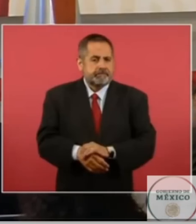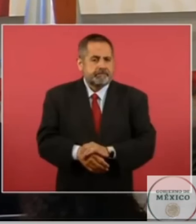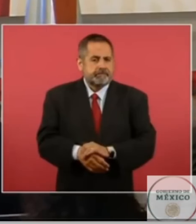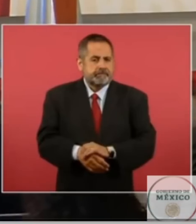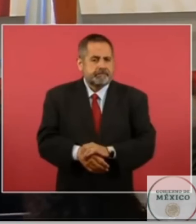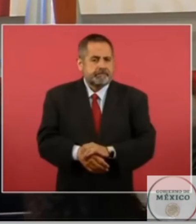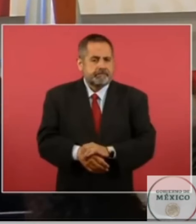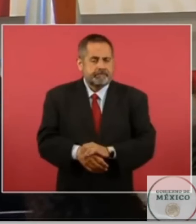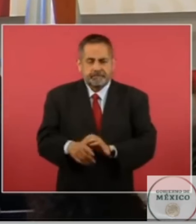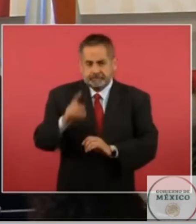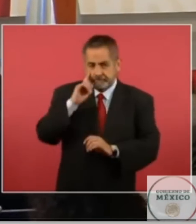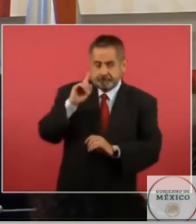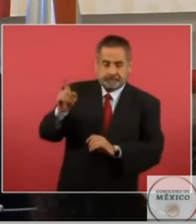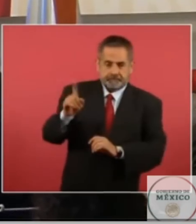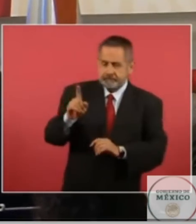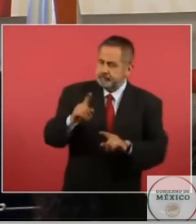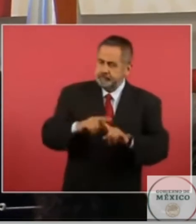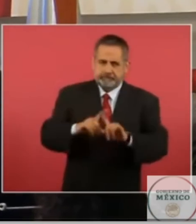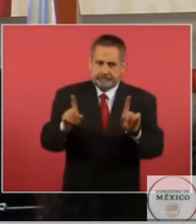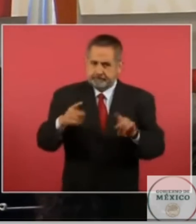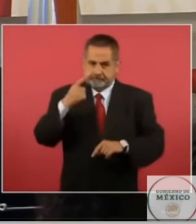Pues no es lo mismo